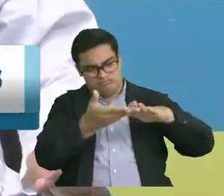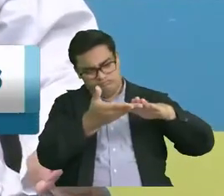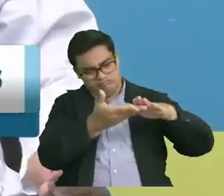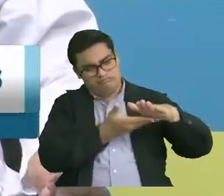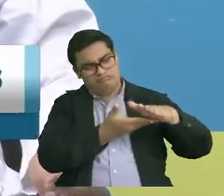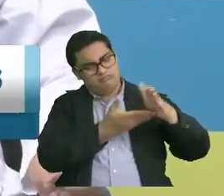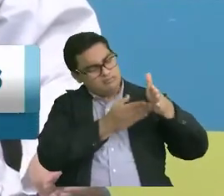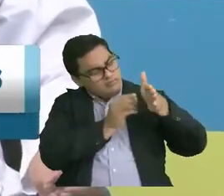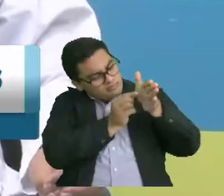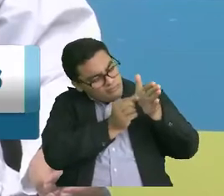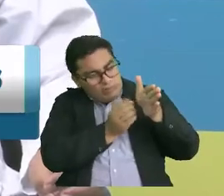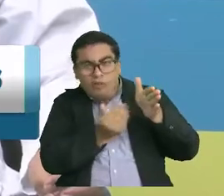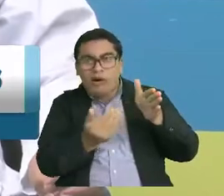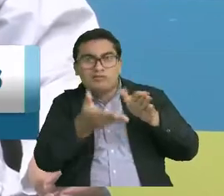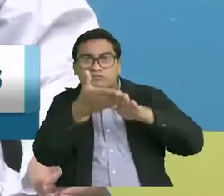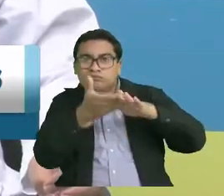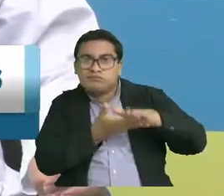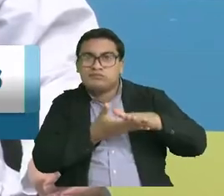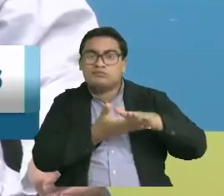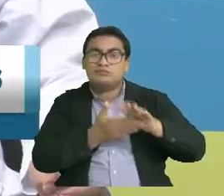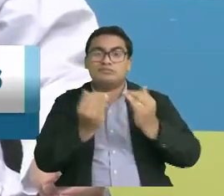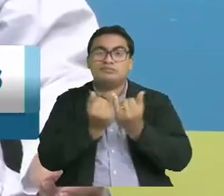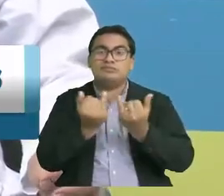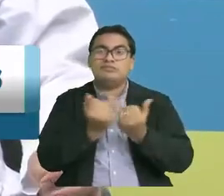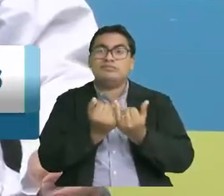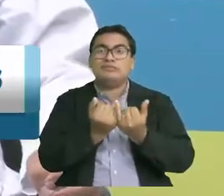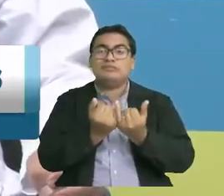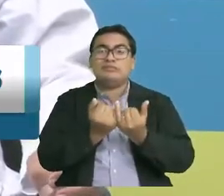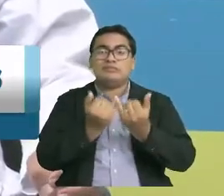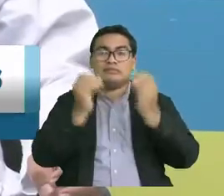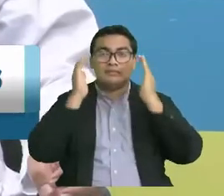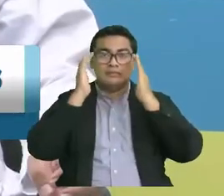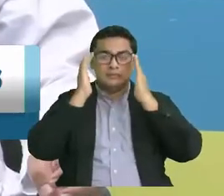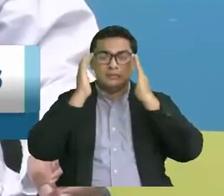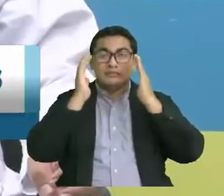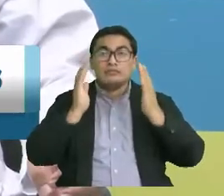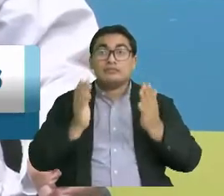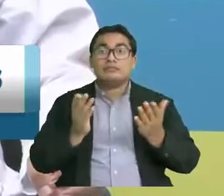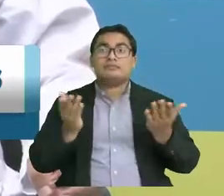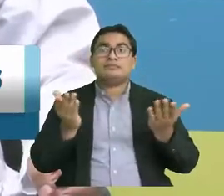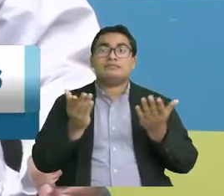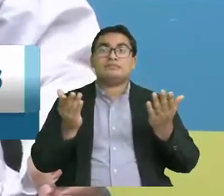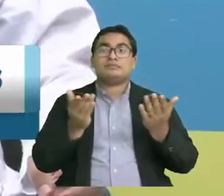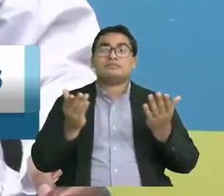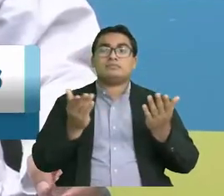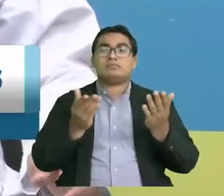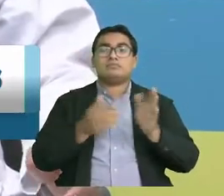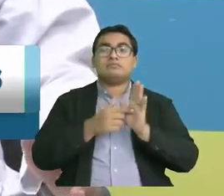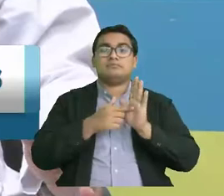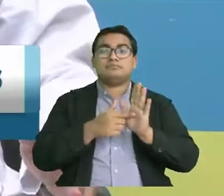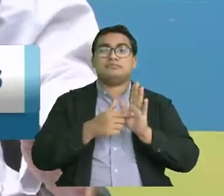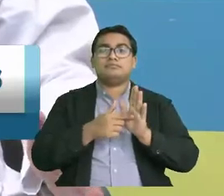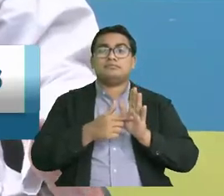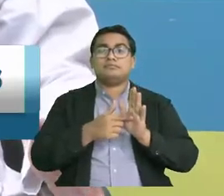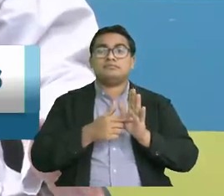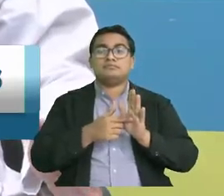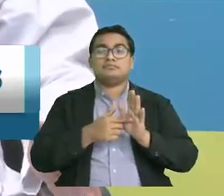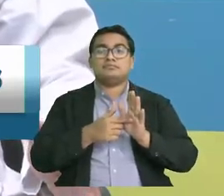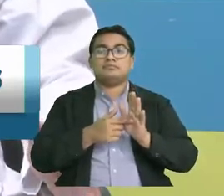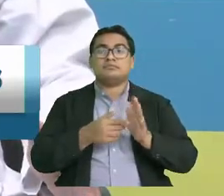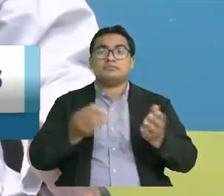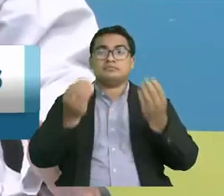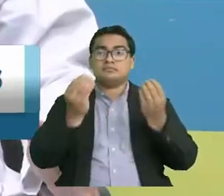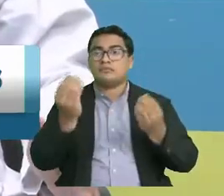piecito, ¿ya? Uh-huh. Incluso en niños pequeños. ¿Por qué digo sobrevalorada? Porque es muy frecuente la